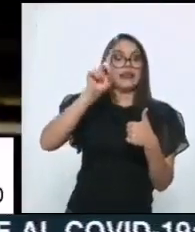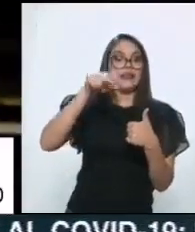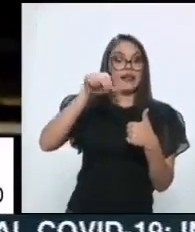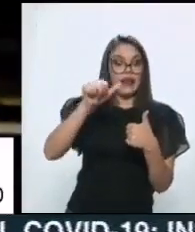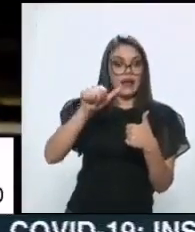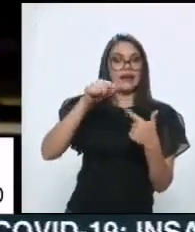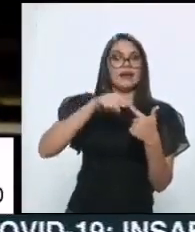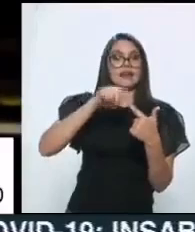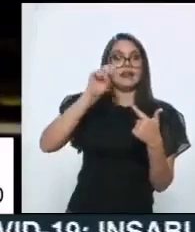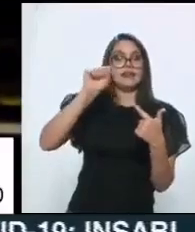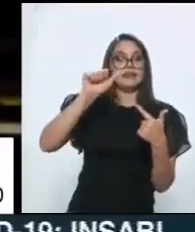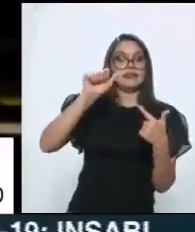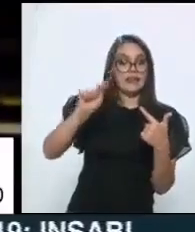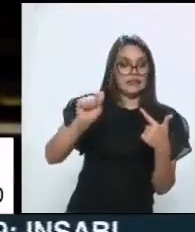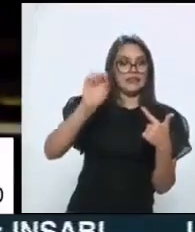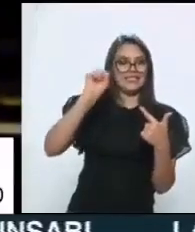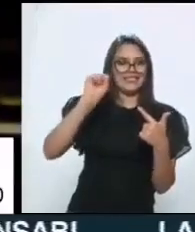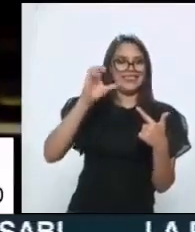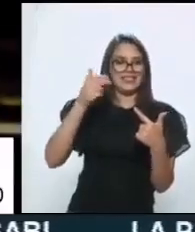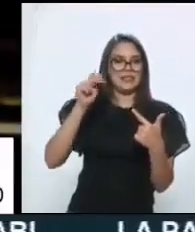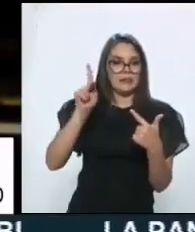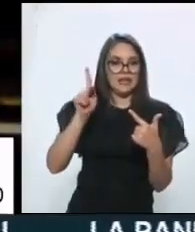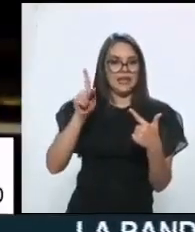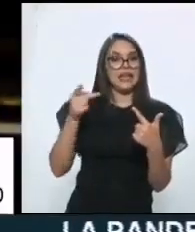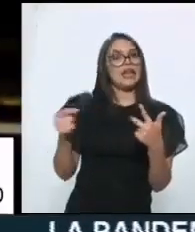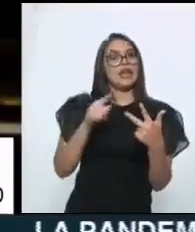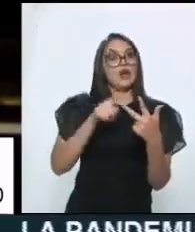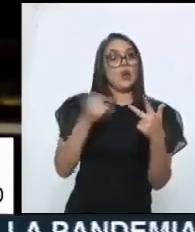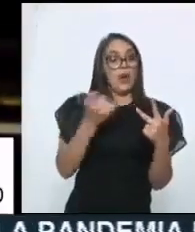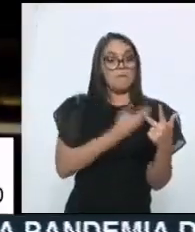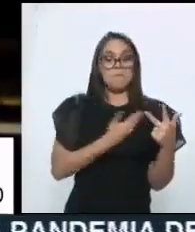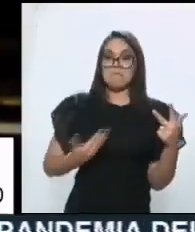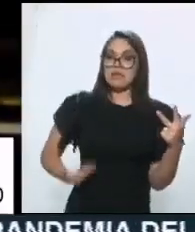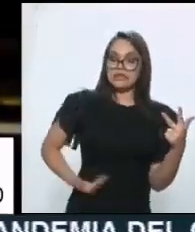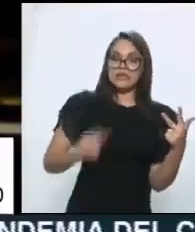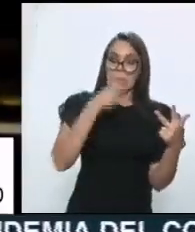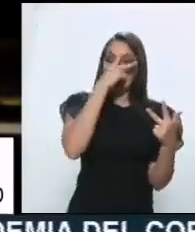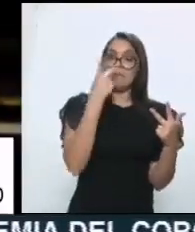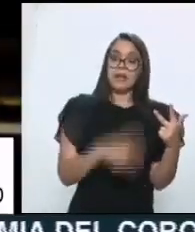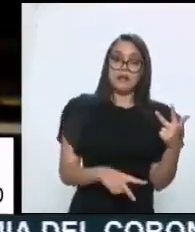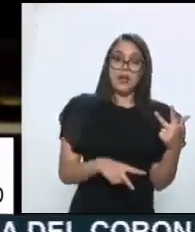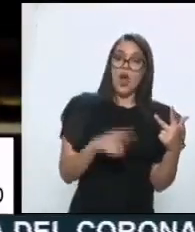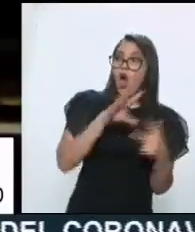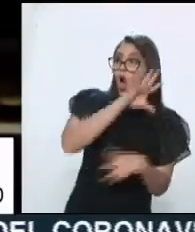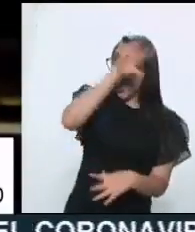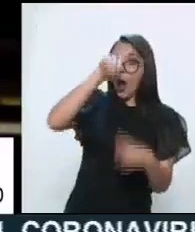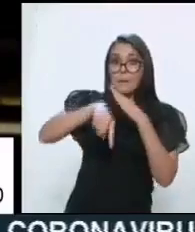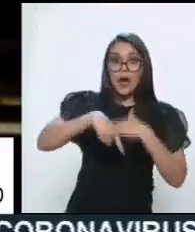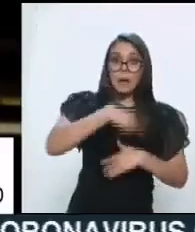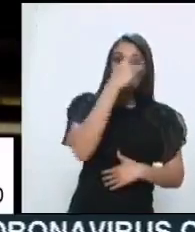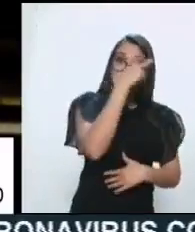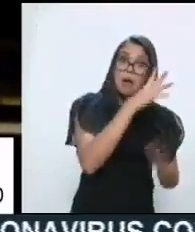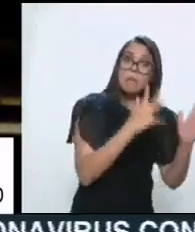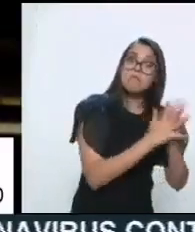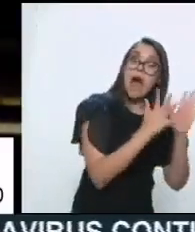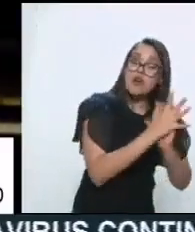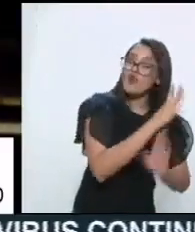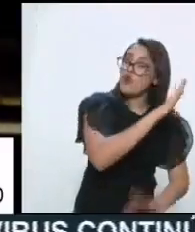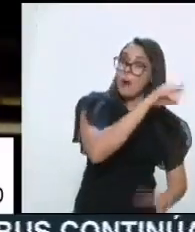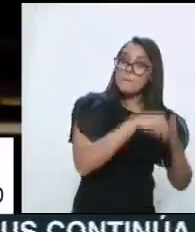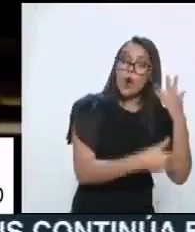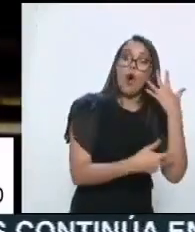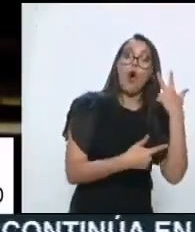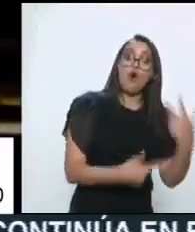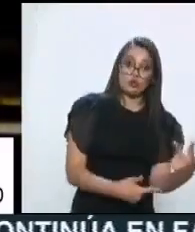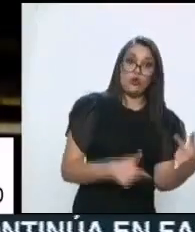del SAT, de la Secretaría de Hacienda y de Oficina de Presidencia de la República. Y durante esta conferencia, entre otras cosas, se habló de la creación